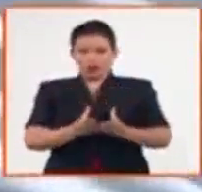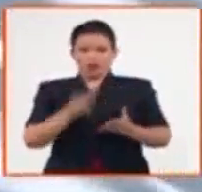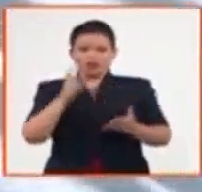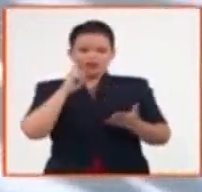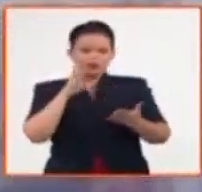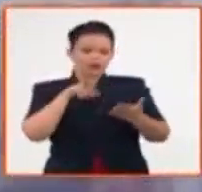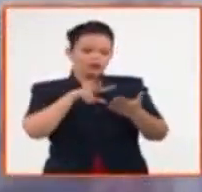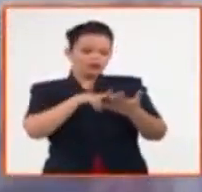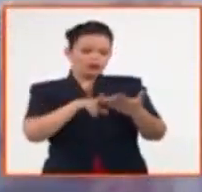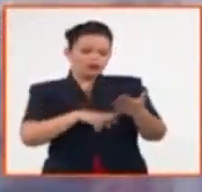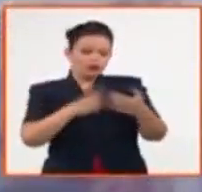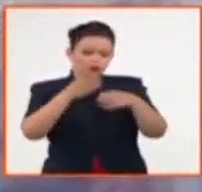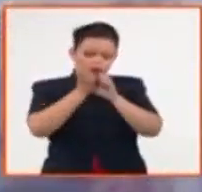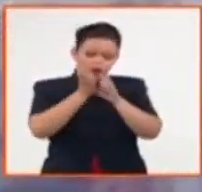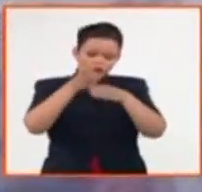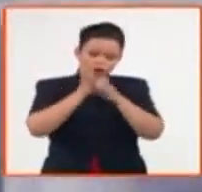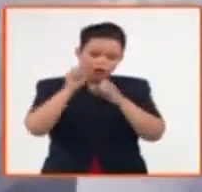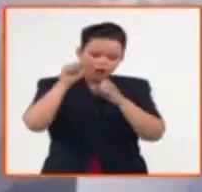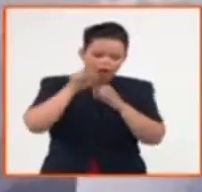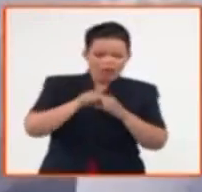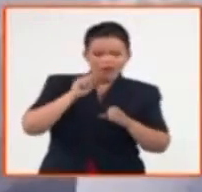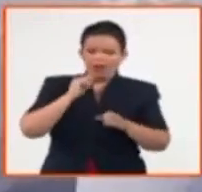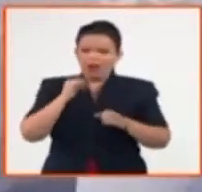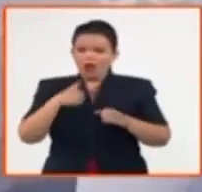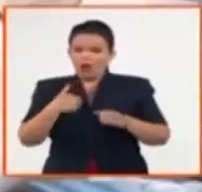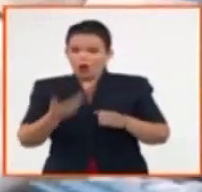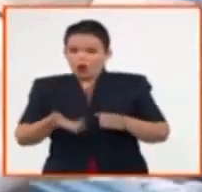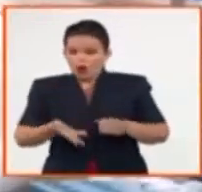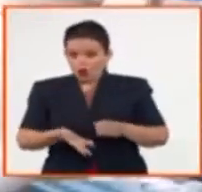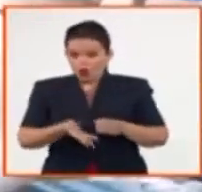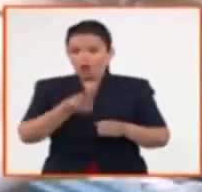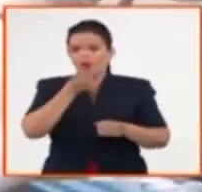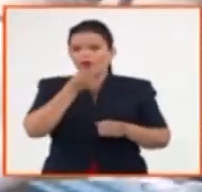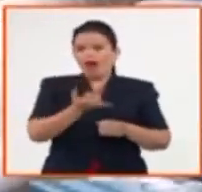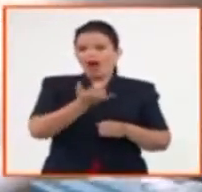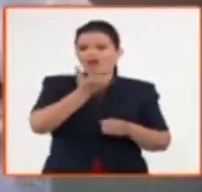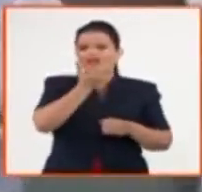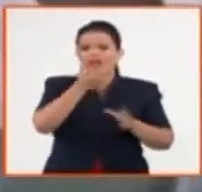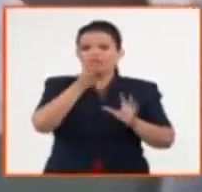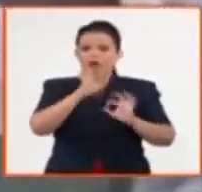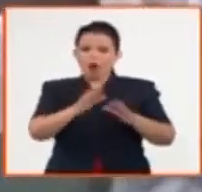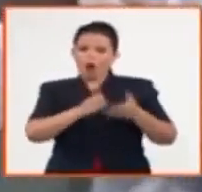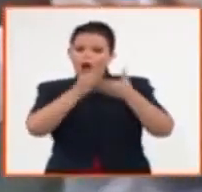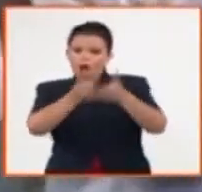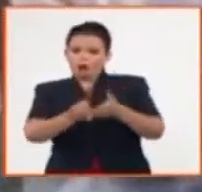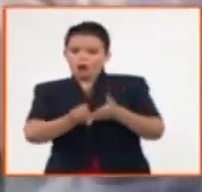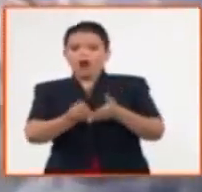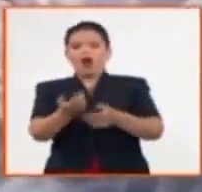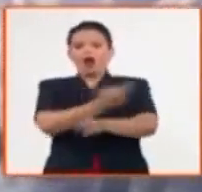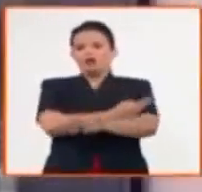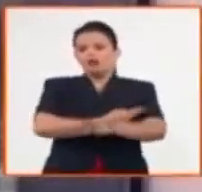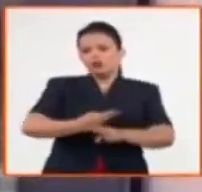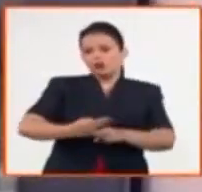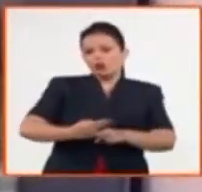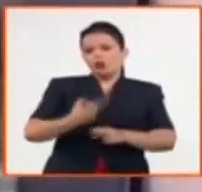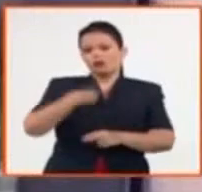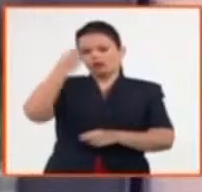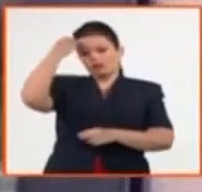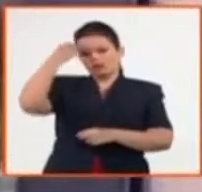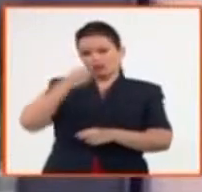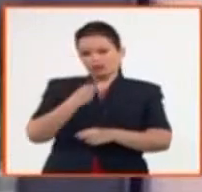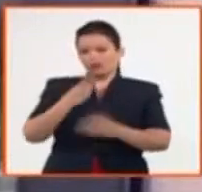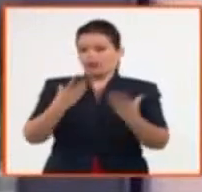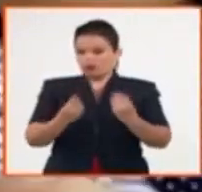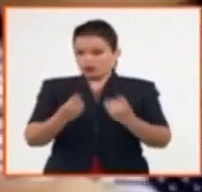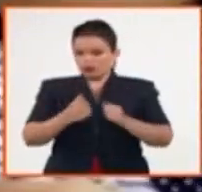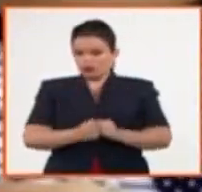tiene o no historia de efectos adversos, etc. Su historia vale mucho. En realidad apostamos por ellas también por su